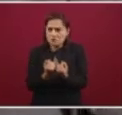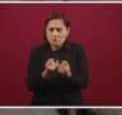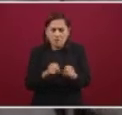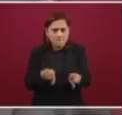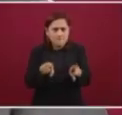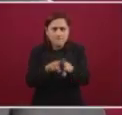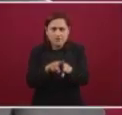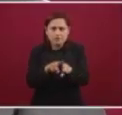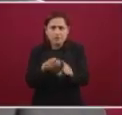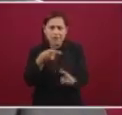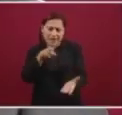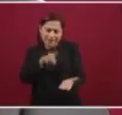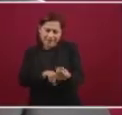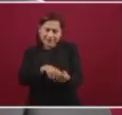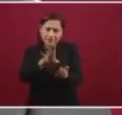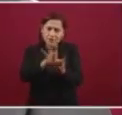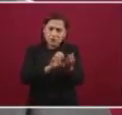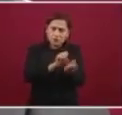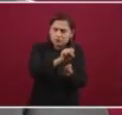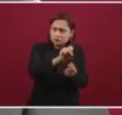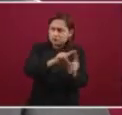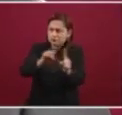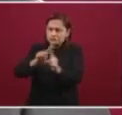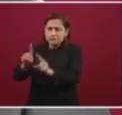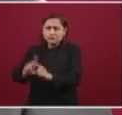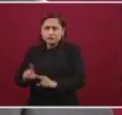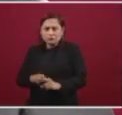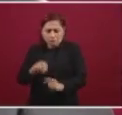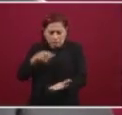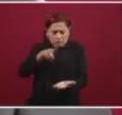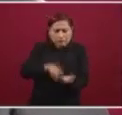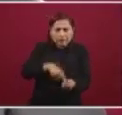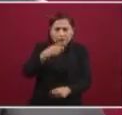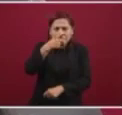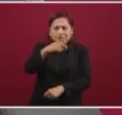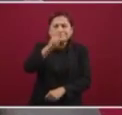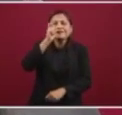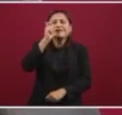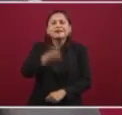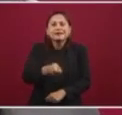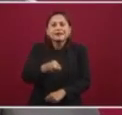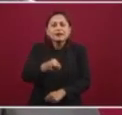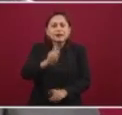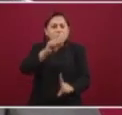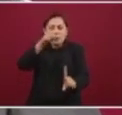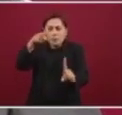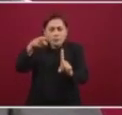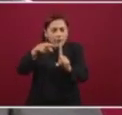El objetivo del gobierno es lograr conseguir la felicidad del pueblo,